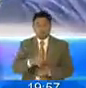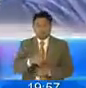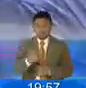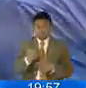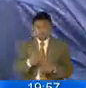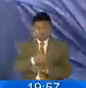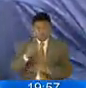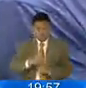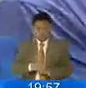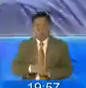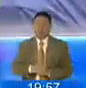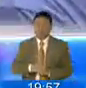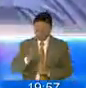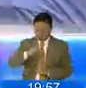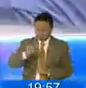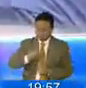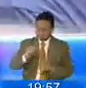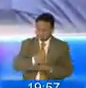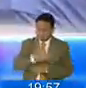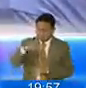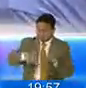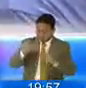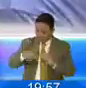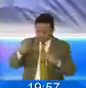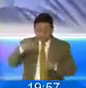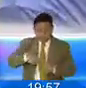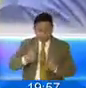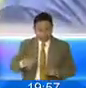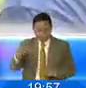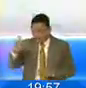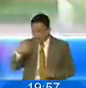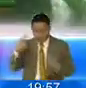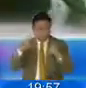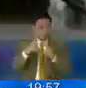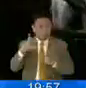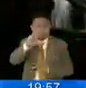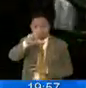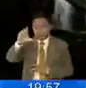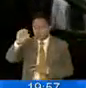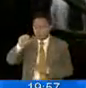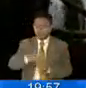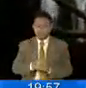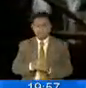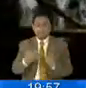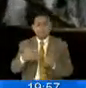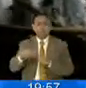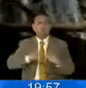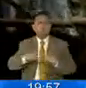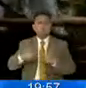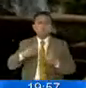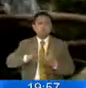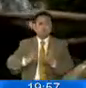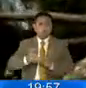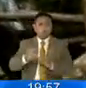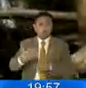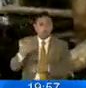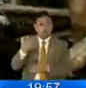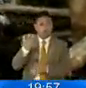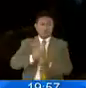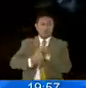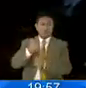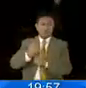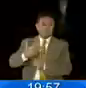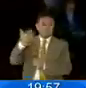Recomendable. 100% recomendable para la gente de aquí y para la gente de fuera, que venga y conozca Yoa. El lugar es administrado por la comunidad desde hace 15